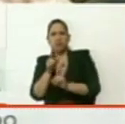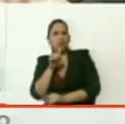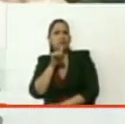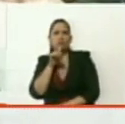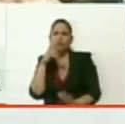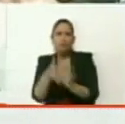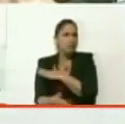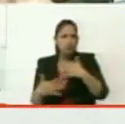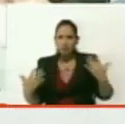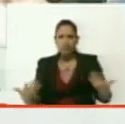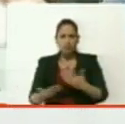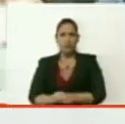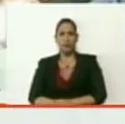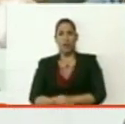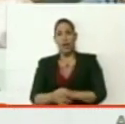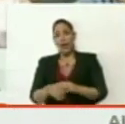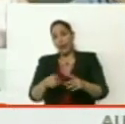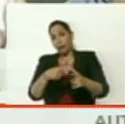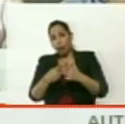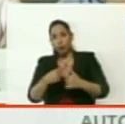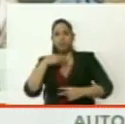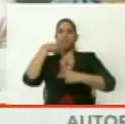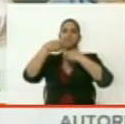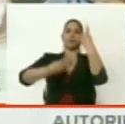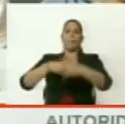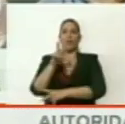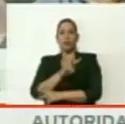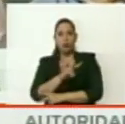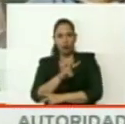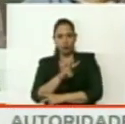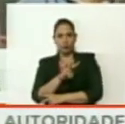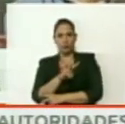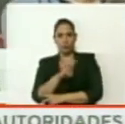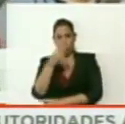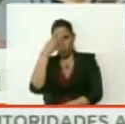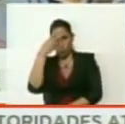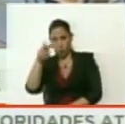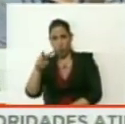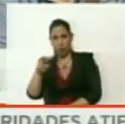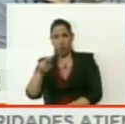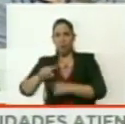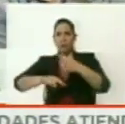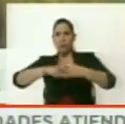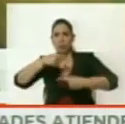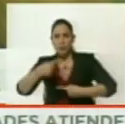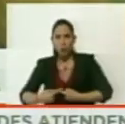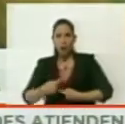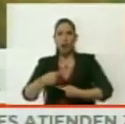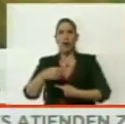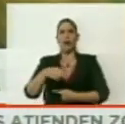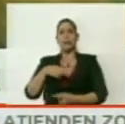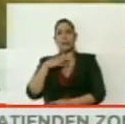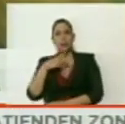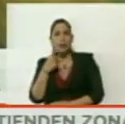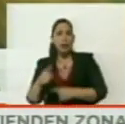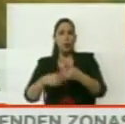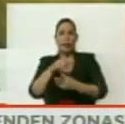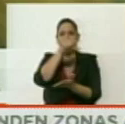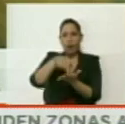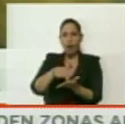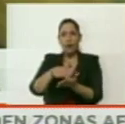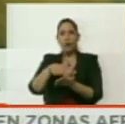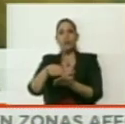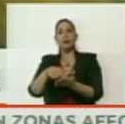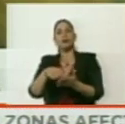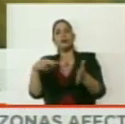llegó la hora de que alcen la voz, porque hoy es Venezuela y Cuba, y después será Nicaragua, y es Irán, y es